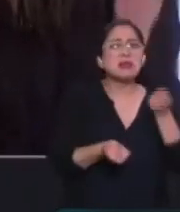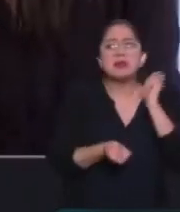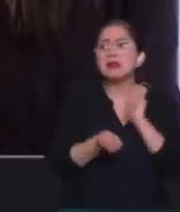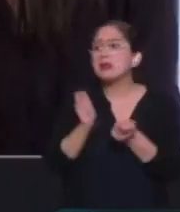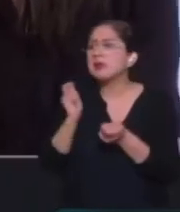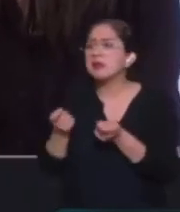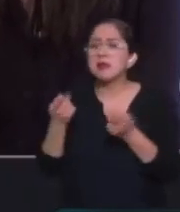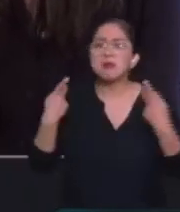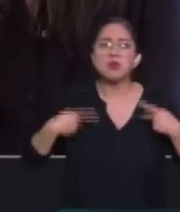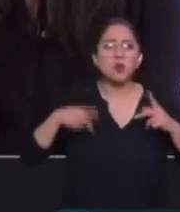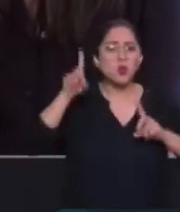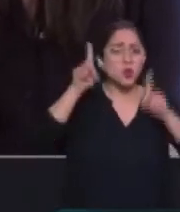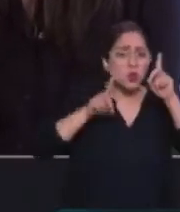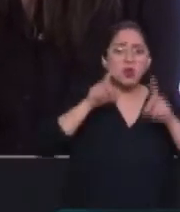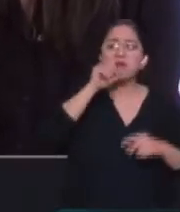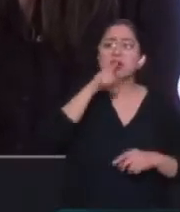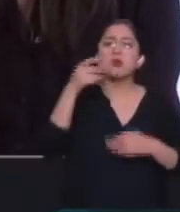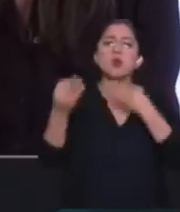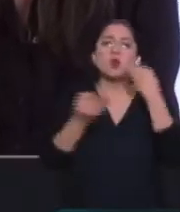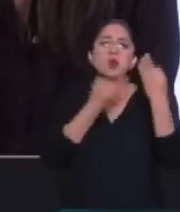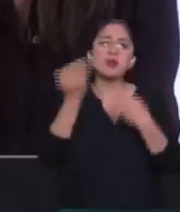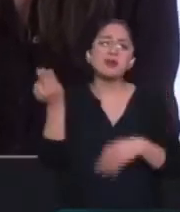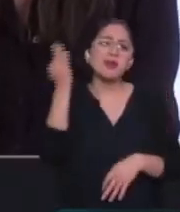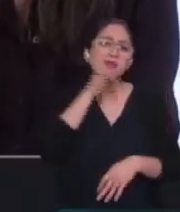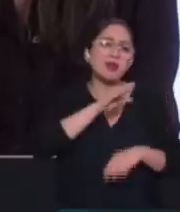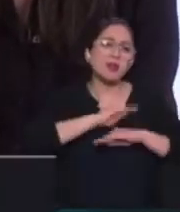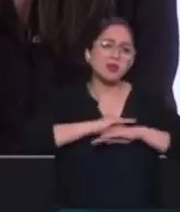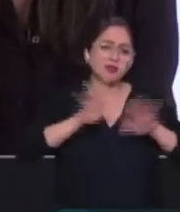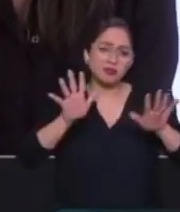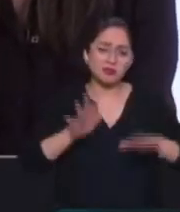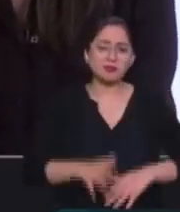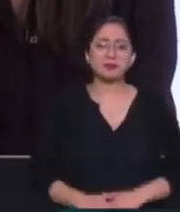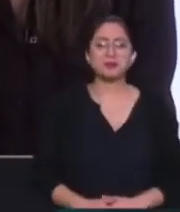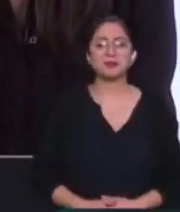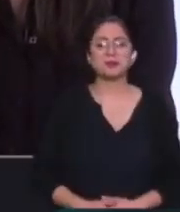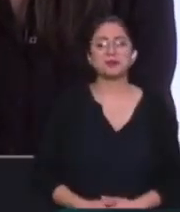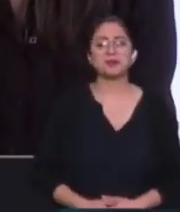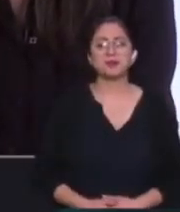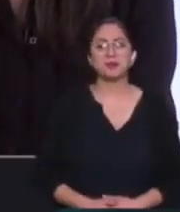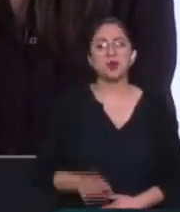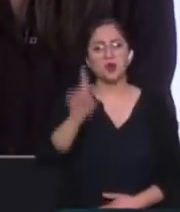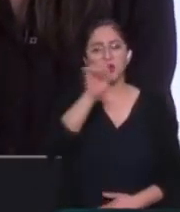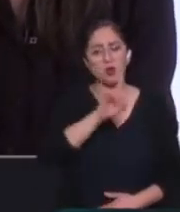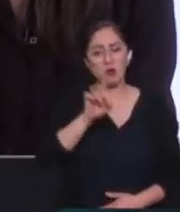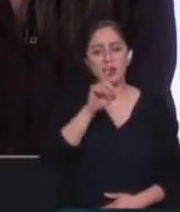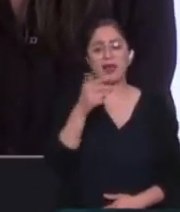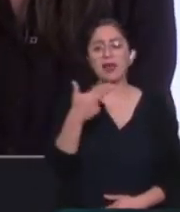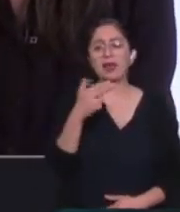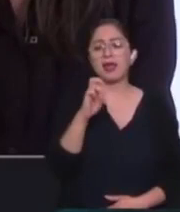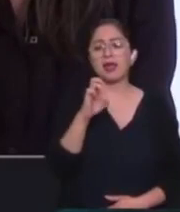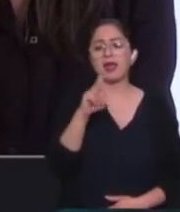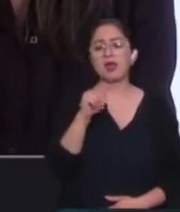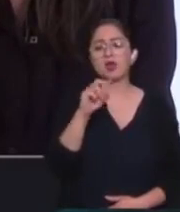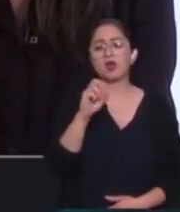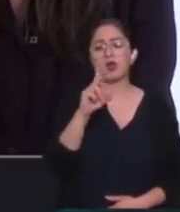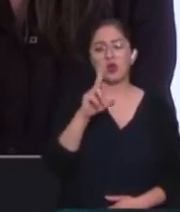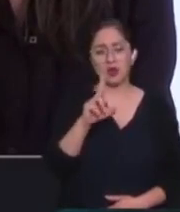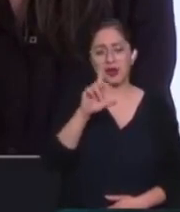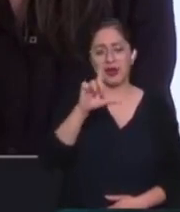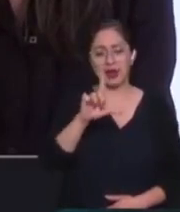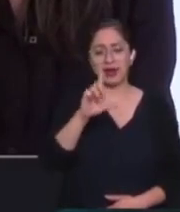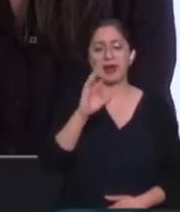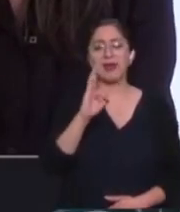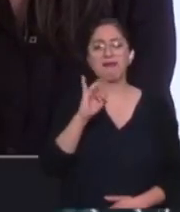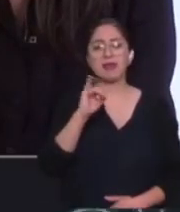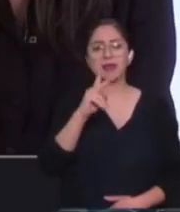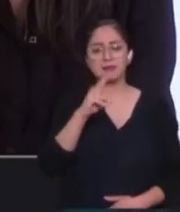tiempo y la infodemia también, doctor. Y el domingo voy a hacer un video en mi canal de YouTube, Héctor L. Frisby. Voy a hacer un video